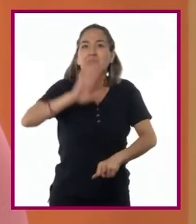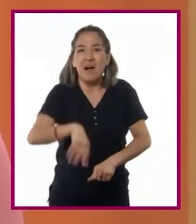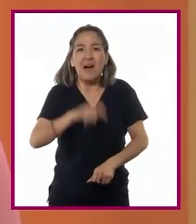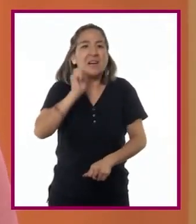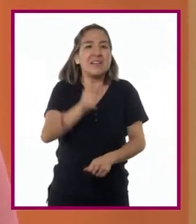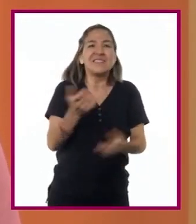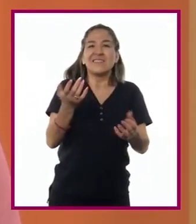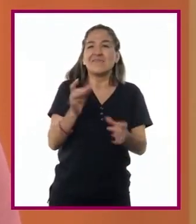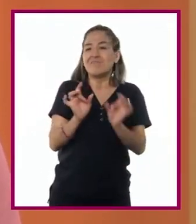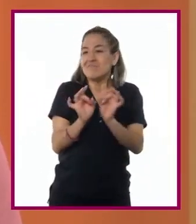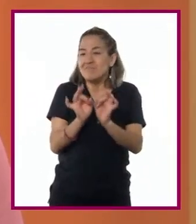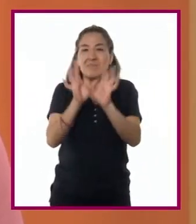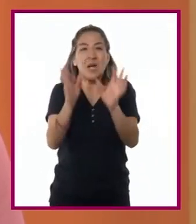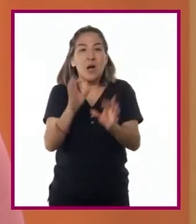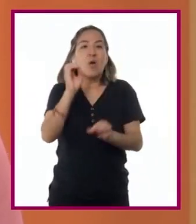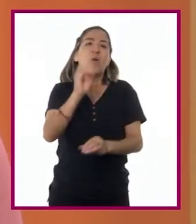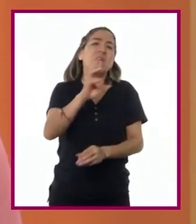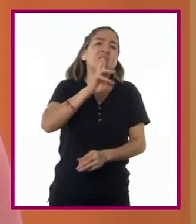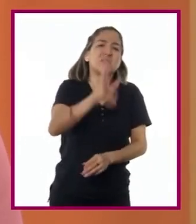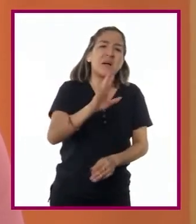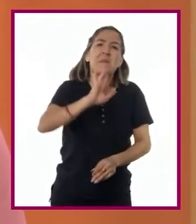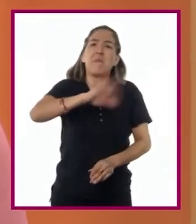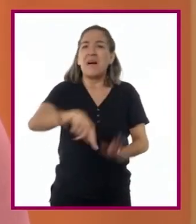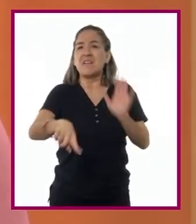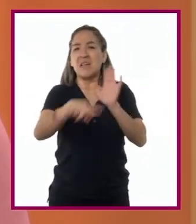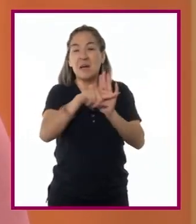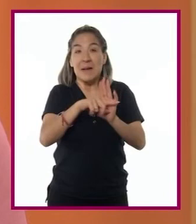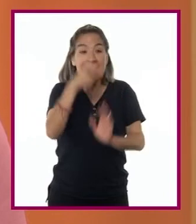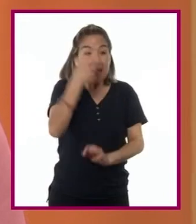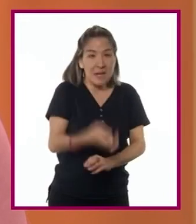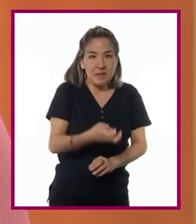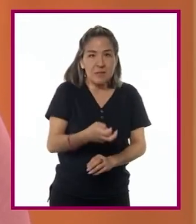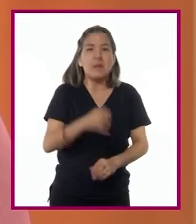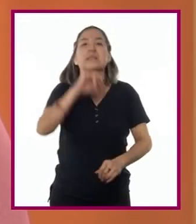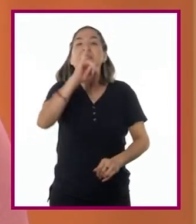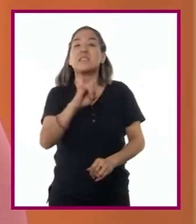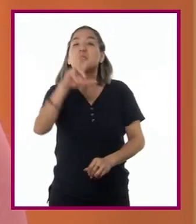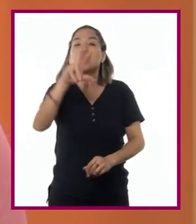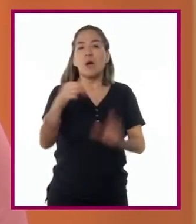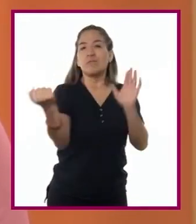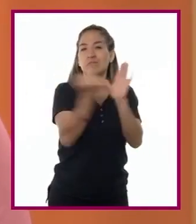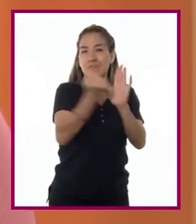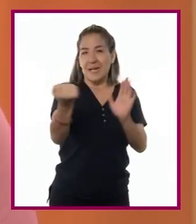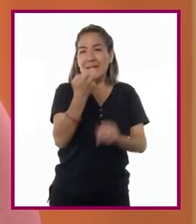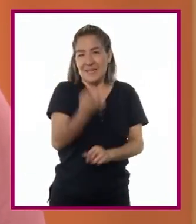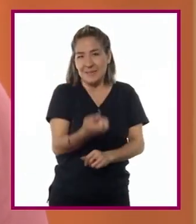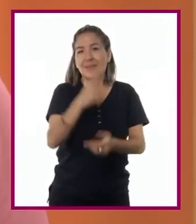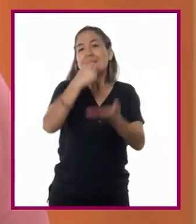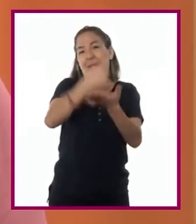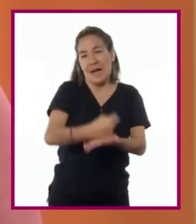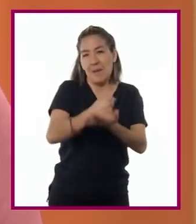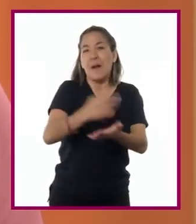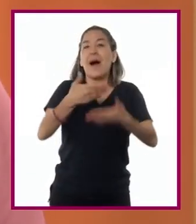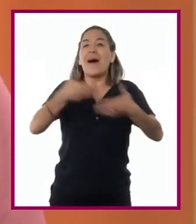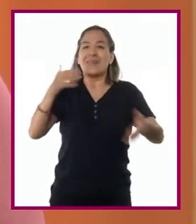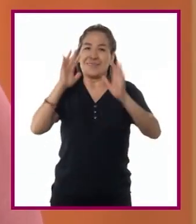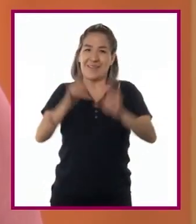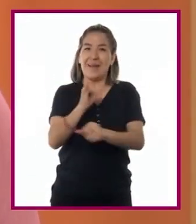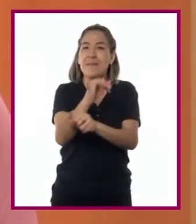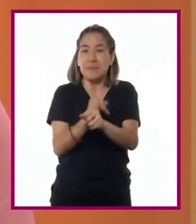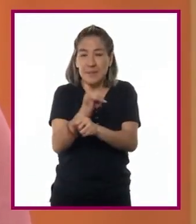secundarios y de resultados negativos, se aprueba o no el medicamento o terapia investigada.